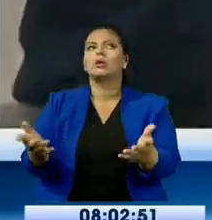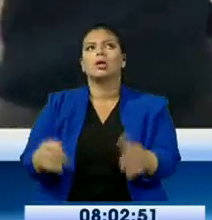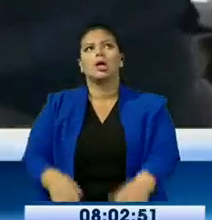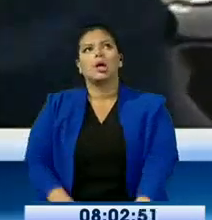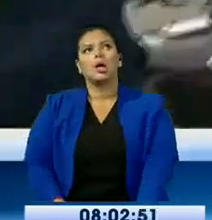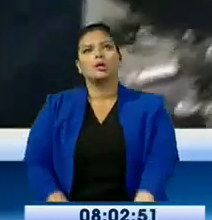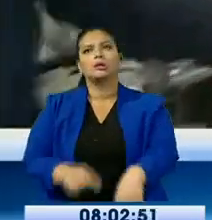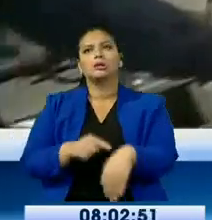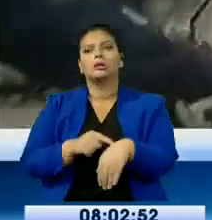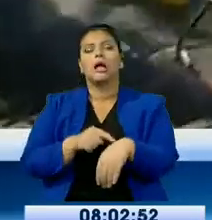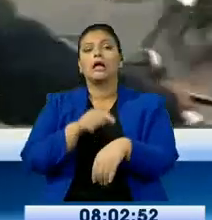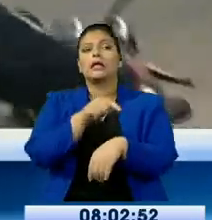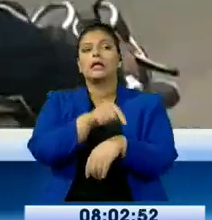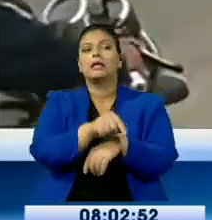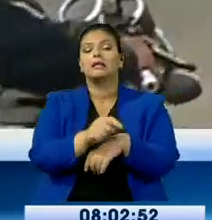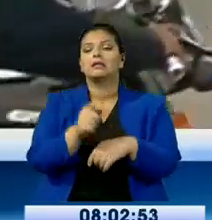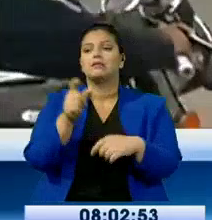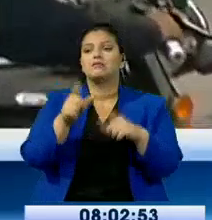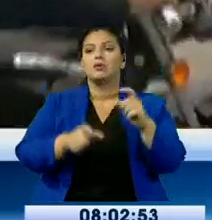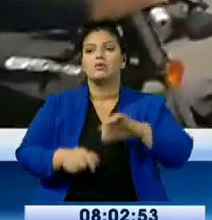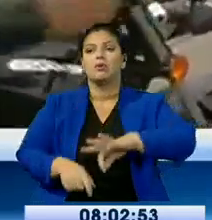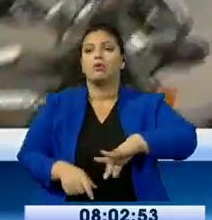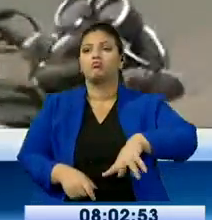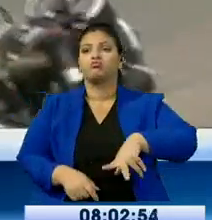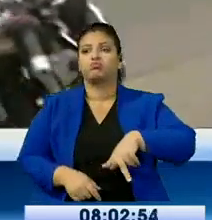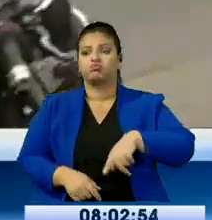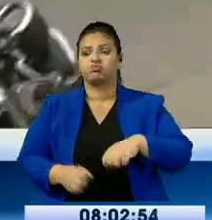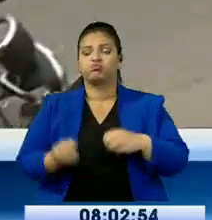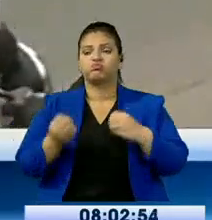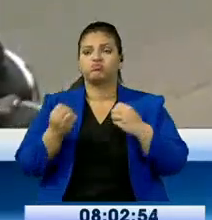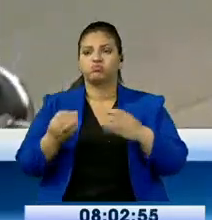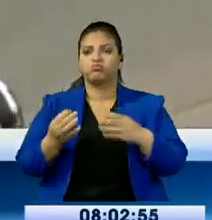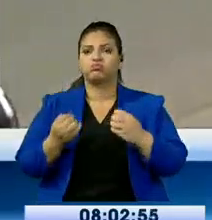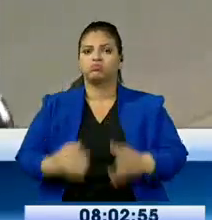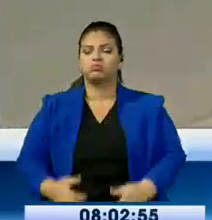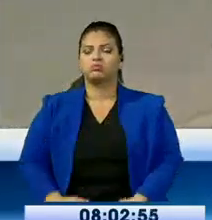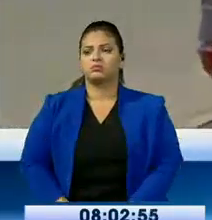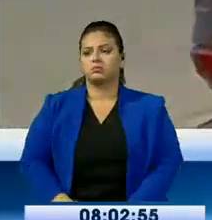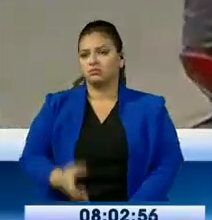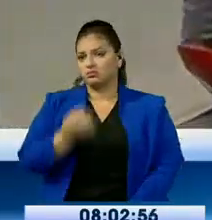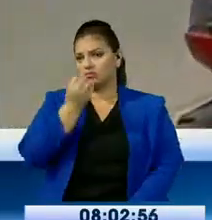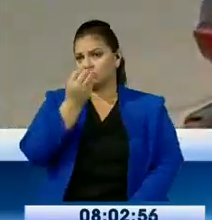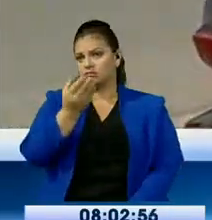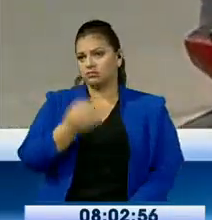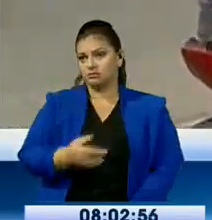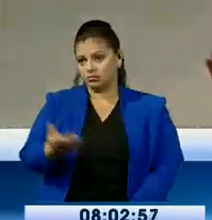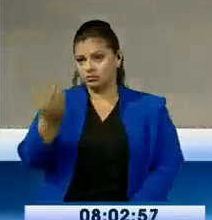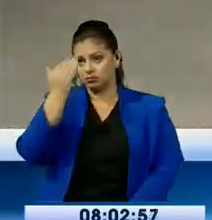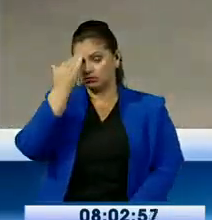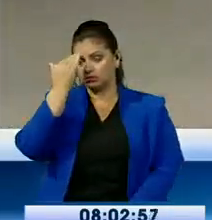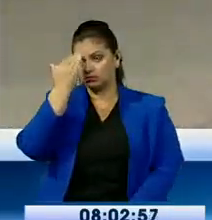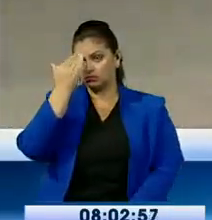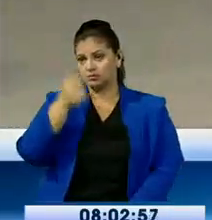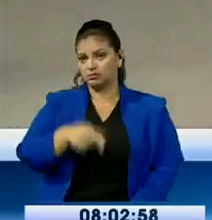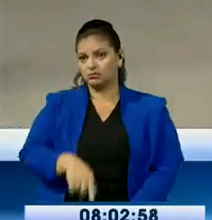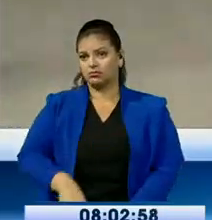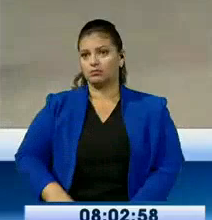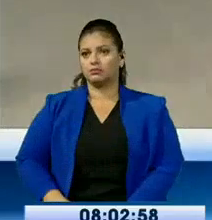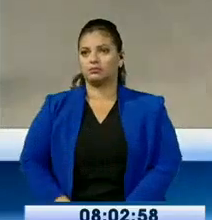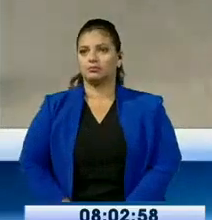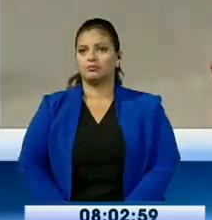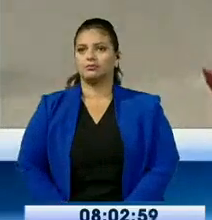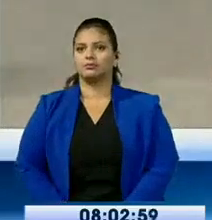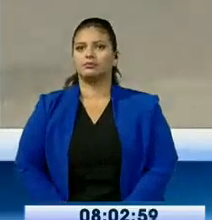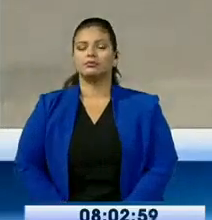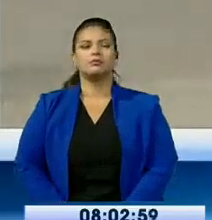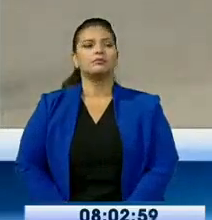en este sector estarían operando algunos antisociales, sobre todo los que arranchan. ¿Usted ha conocido esta situación? ¿Le consta esta situación? He visto por las